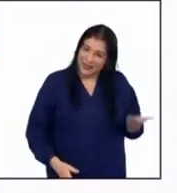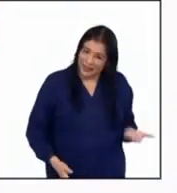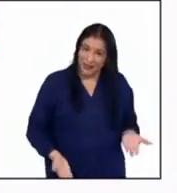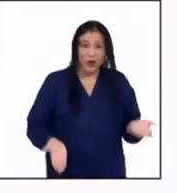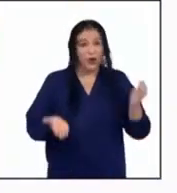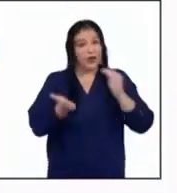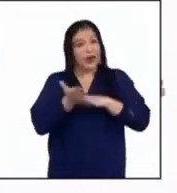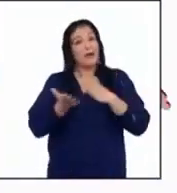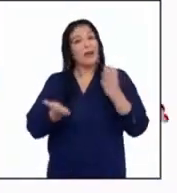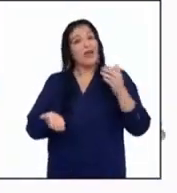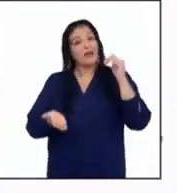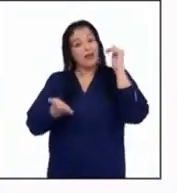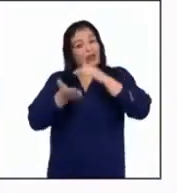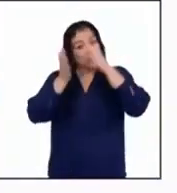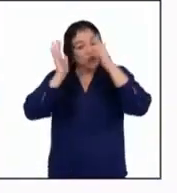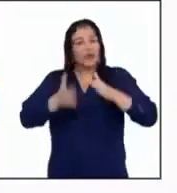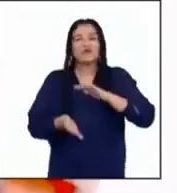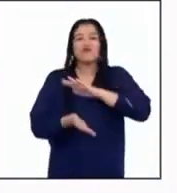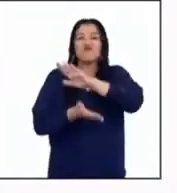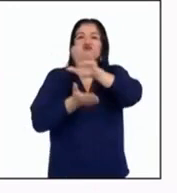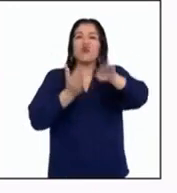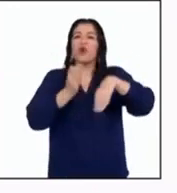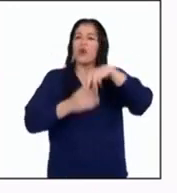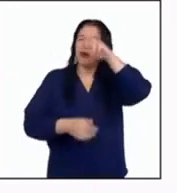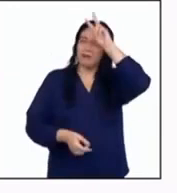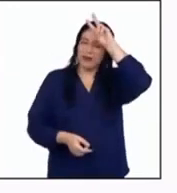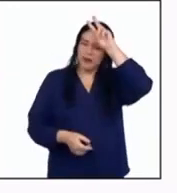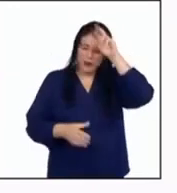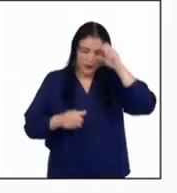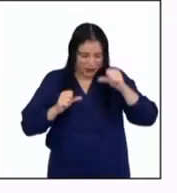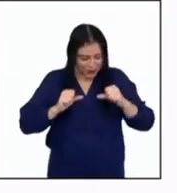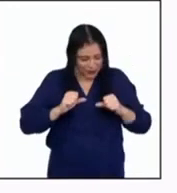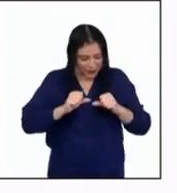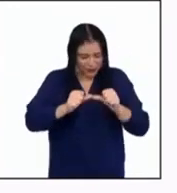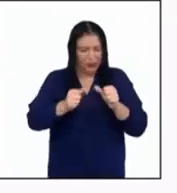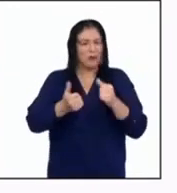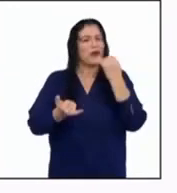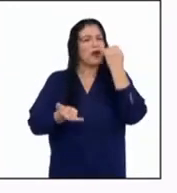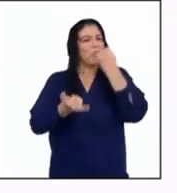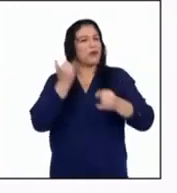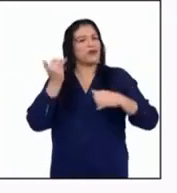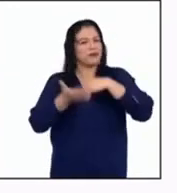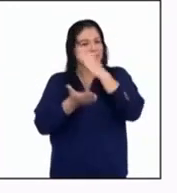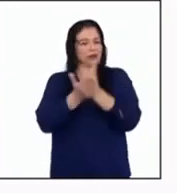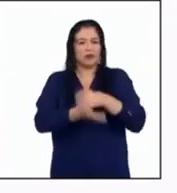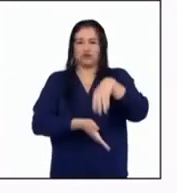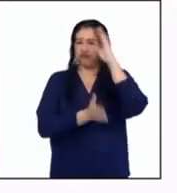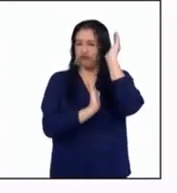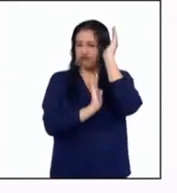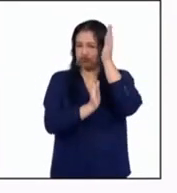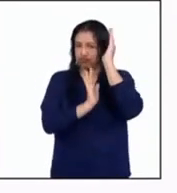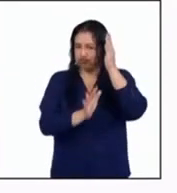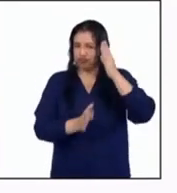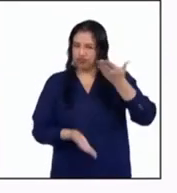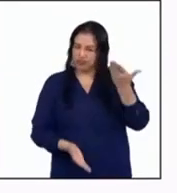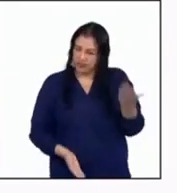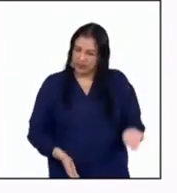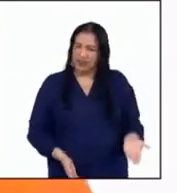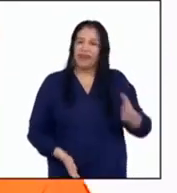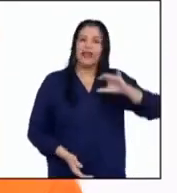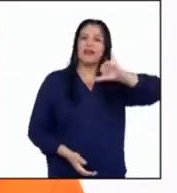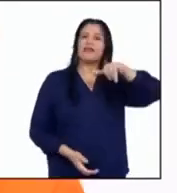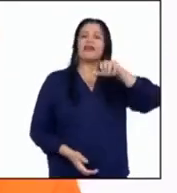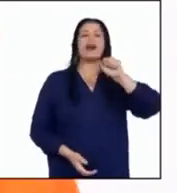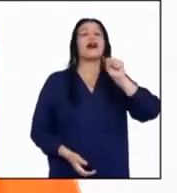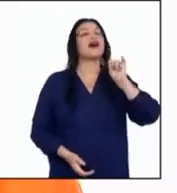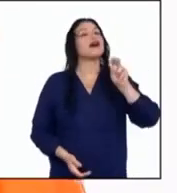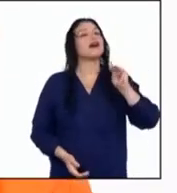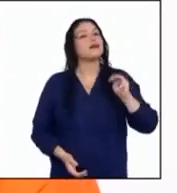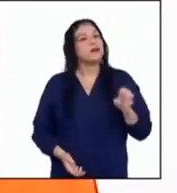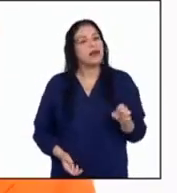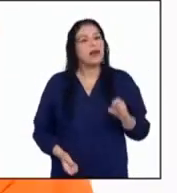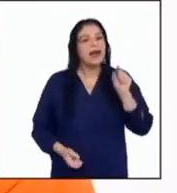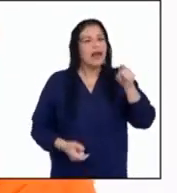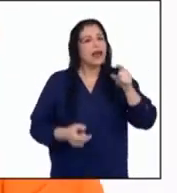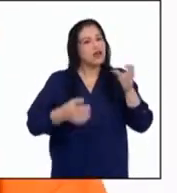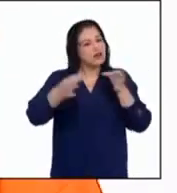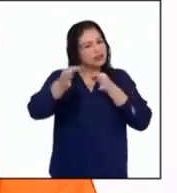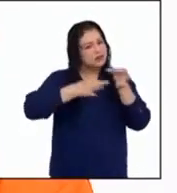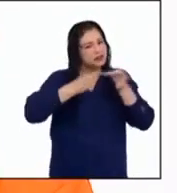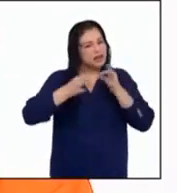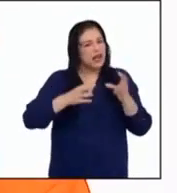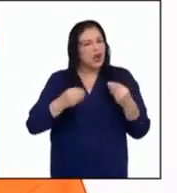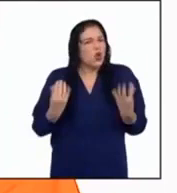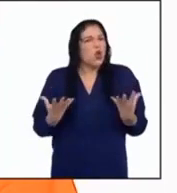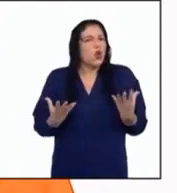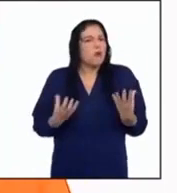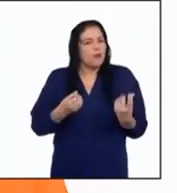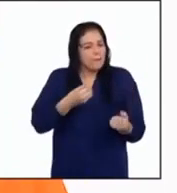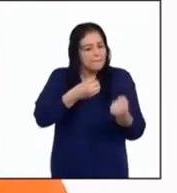Bienvenidos, jóvenes estudiantes de todo el Perú. Continuamos con la última parte de la charla de Jaime Ulloa. Jaime nos ha hablado sobre cómo